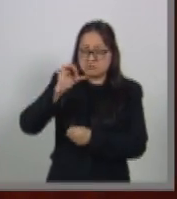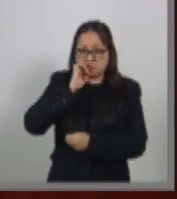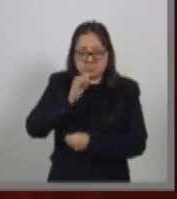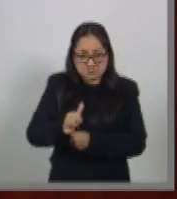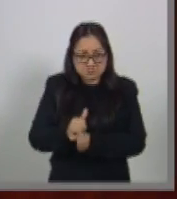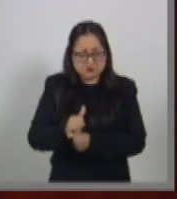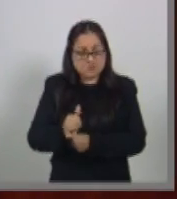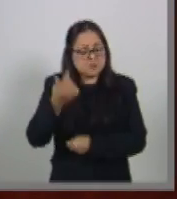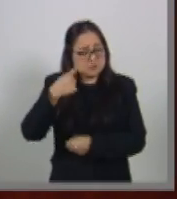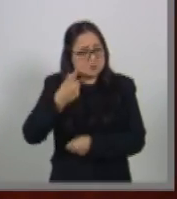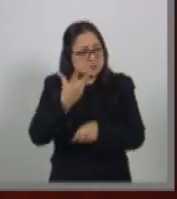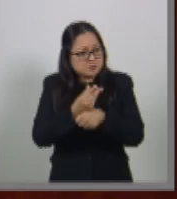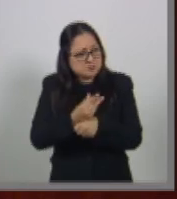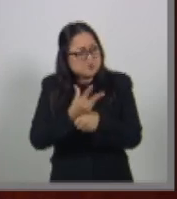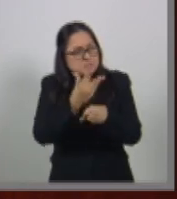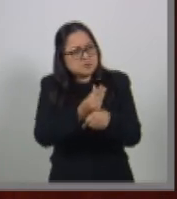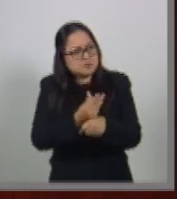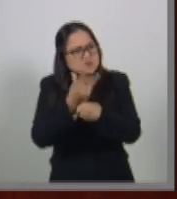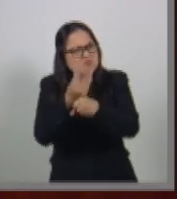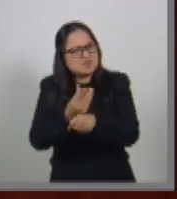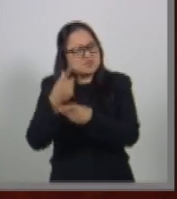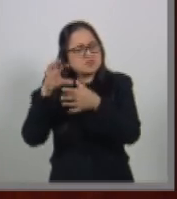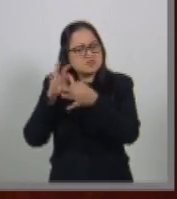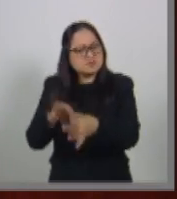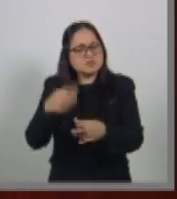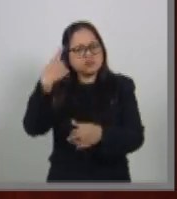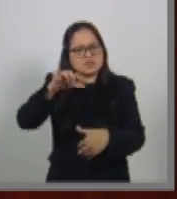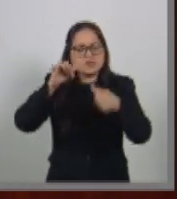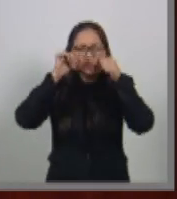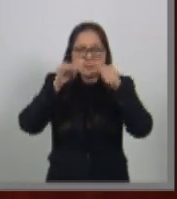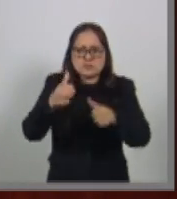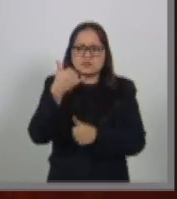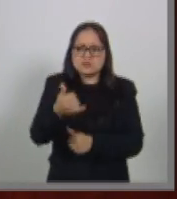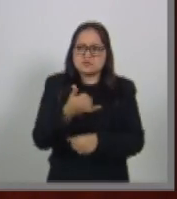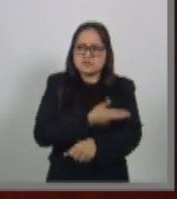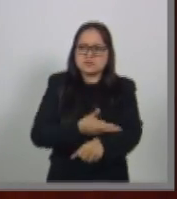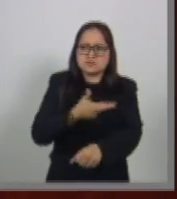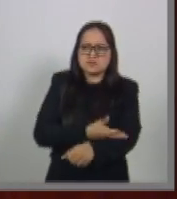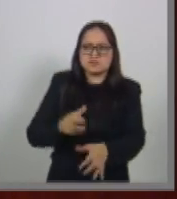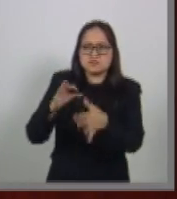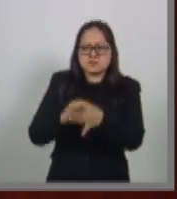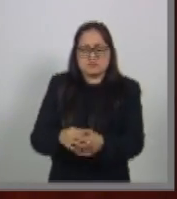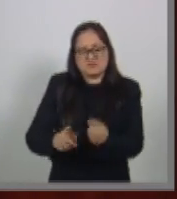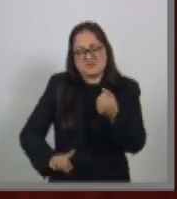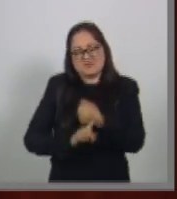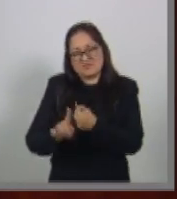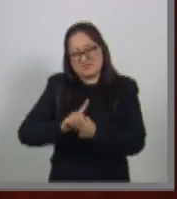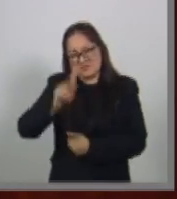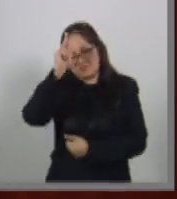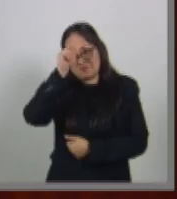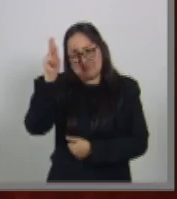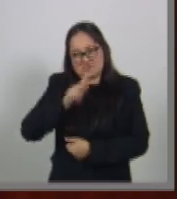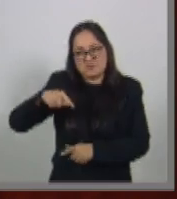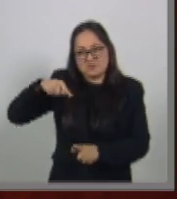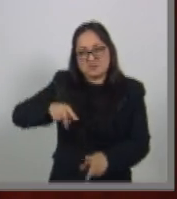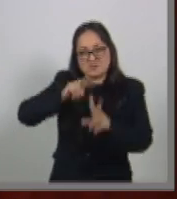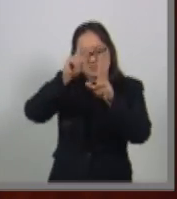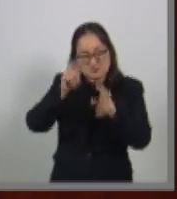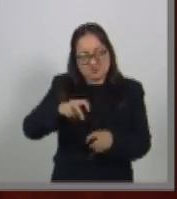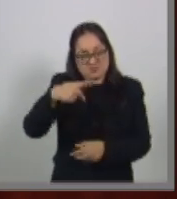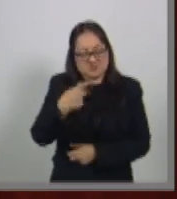buscando contribuir de manera eficiente en la atención y solución al grave problema que representa dicha